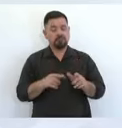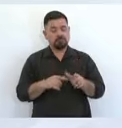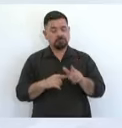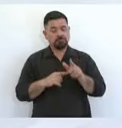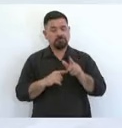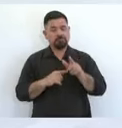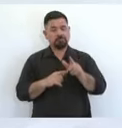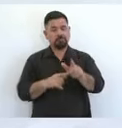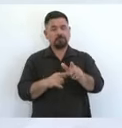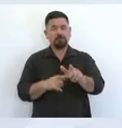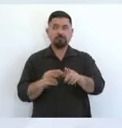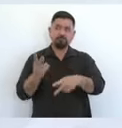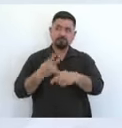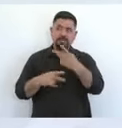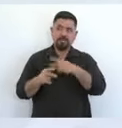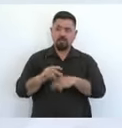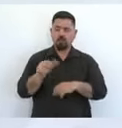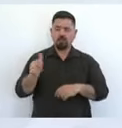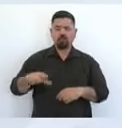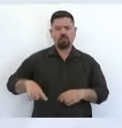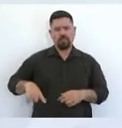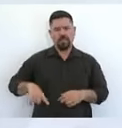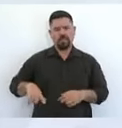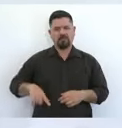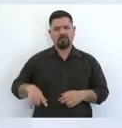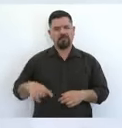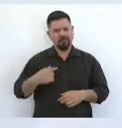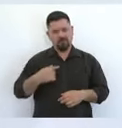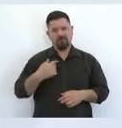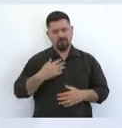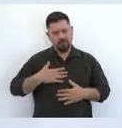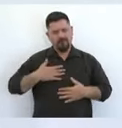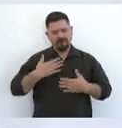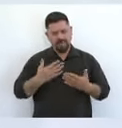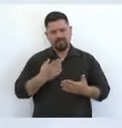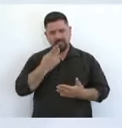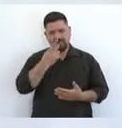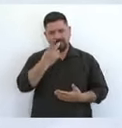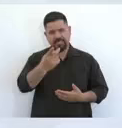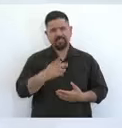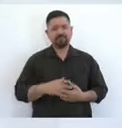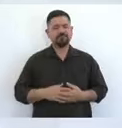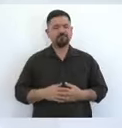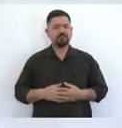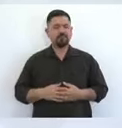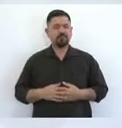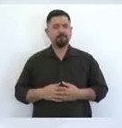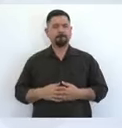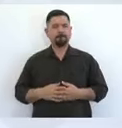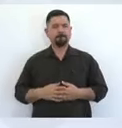continúan otros gobiernos. Yo les digo, no por lo que decía